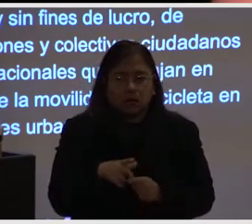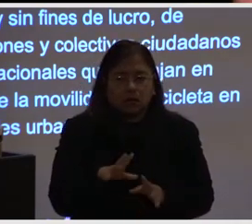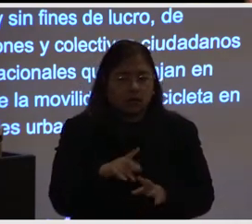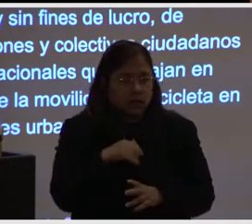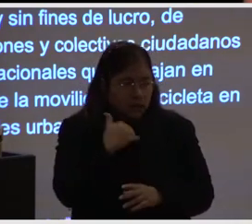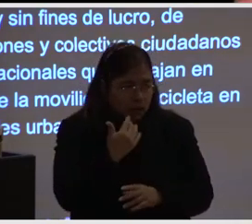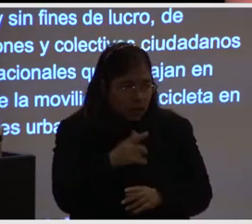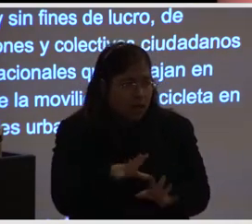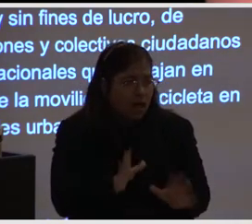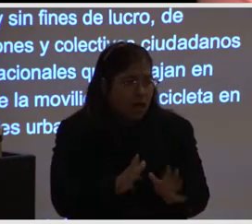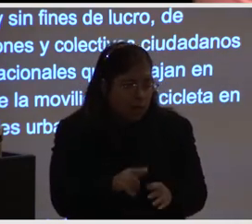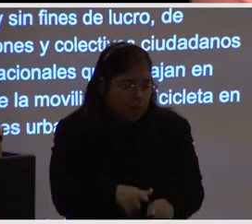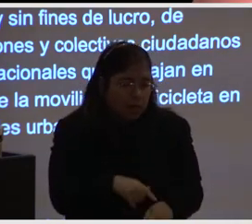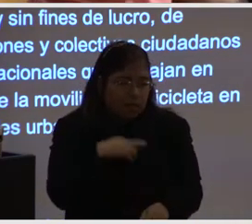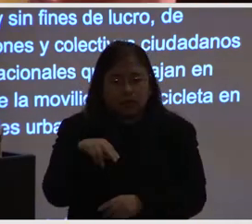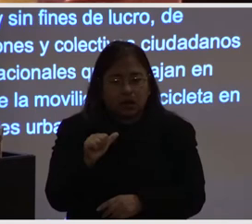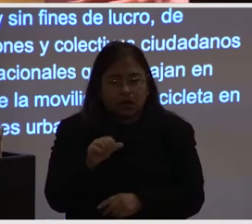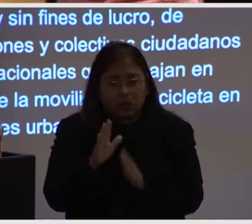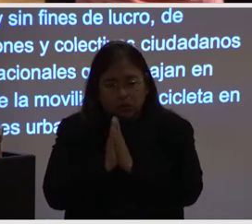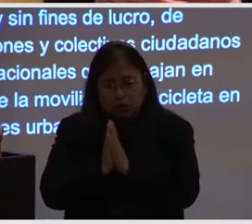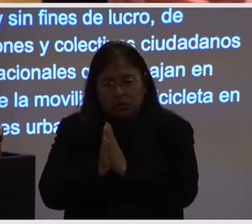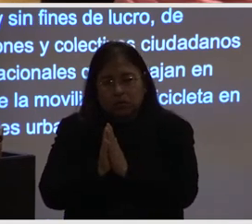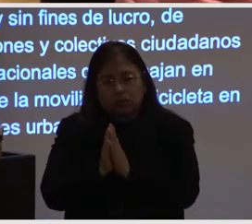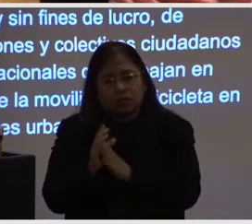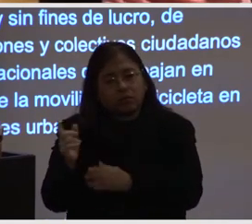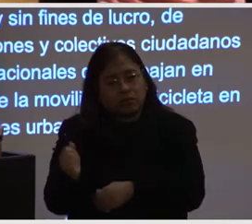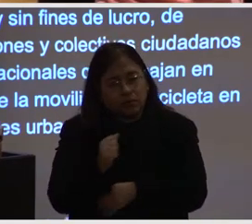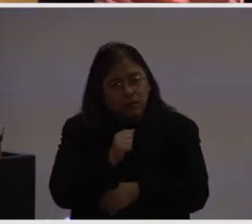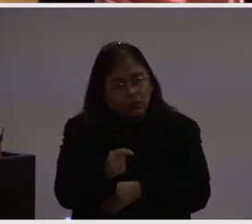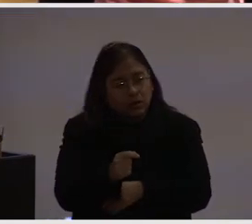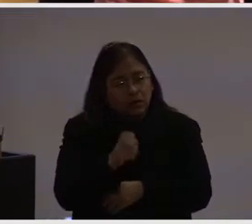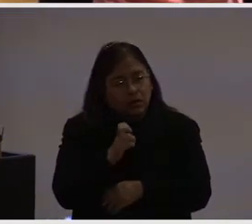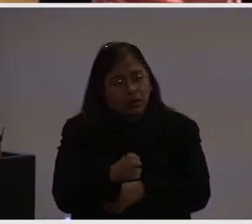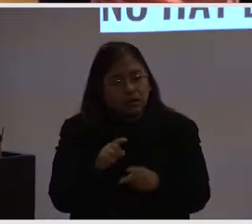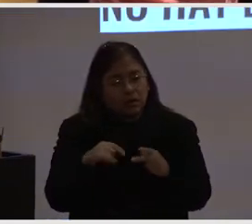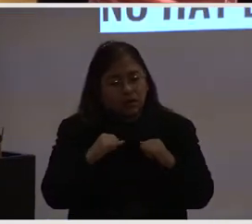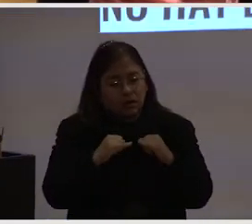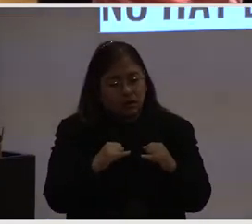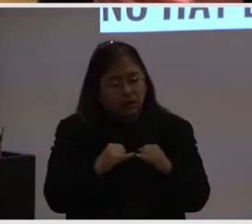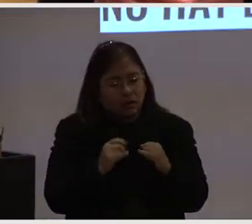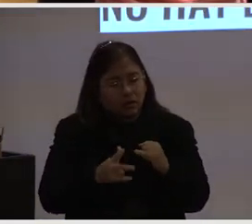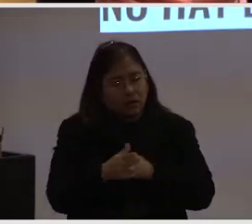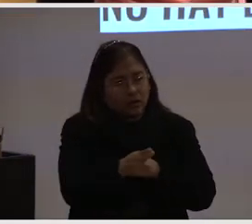esto ya me parece un par de minutos bueno y eso es eso es todo esta es la inauguración